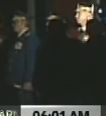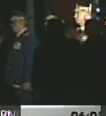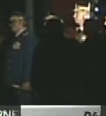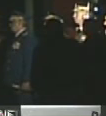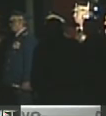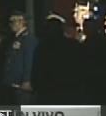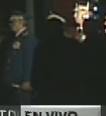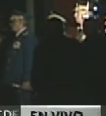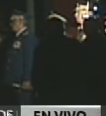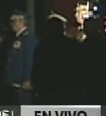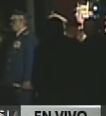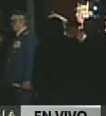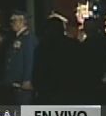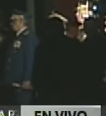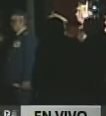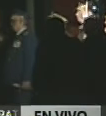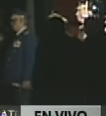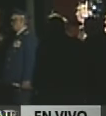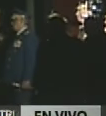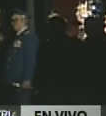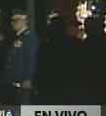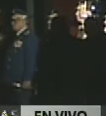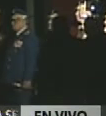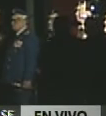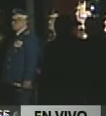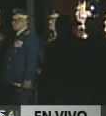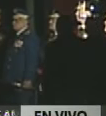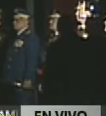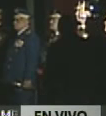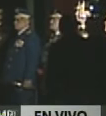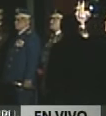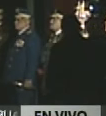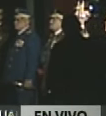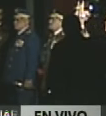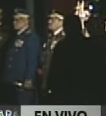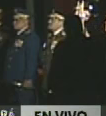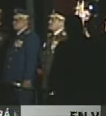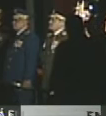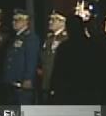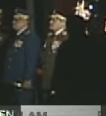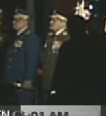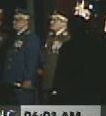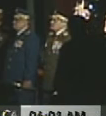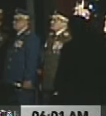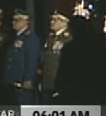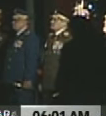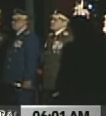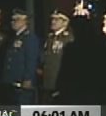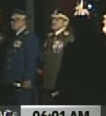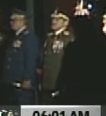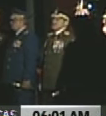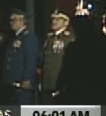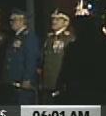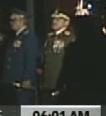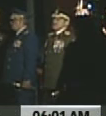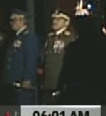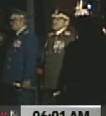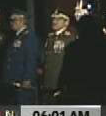Militar Bolivariana. El ciudadano mayor general Antonio Benavides Torres, comandante general de la Guardia Nacional